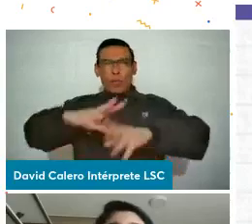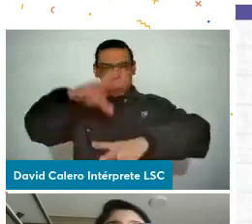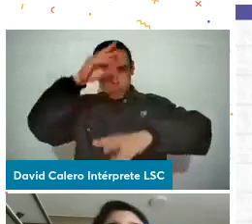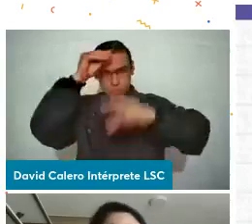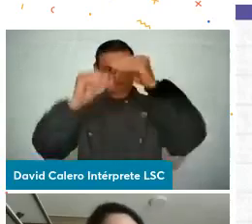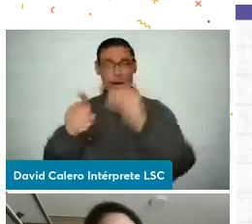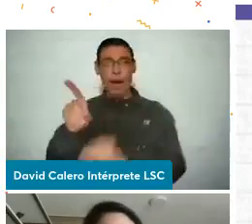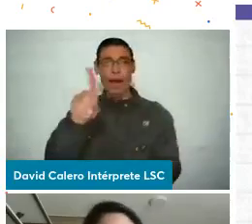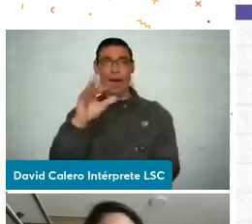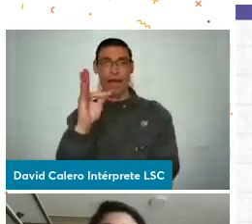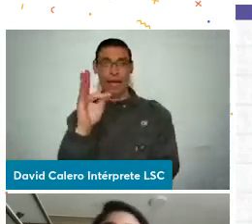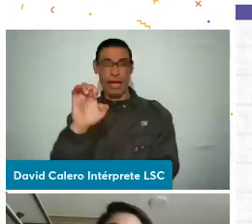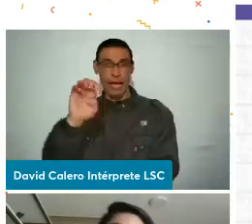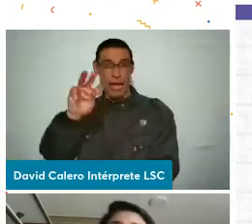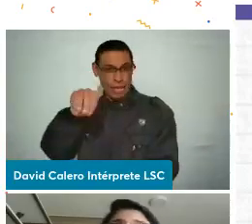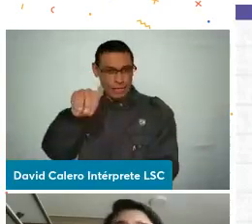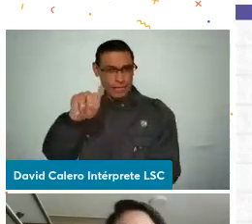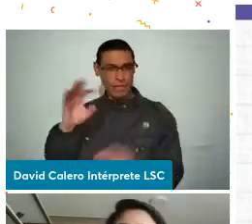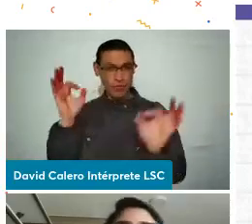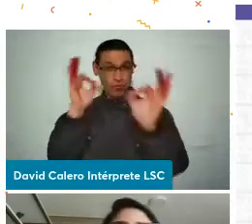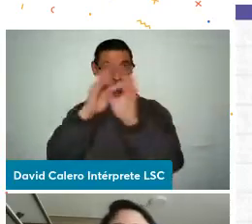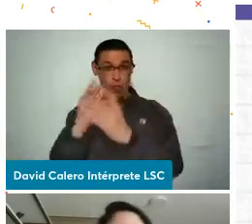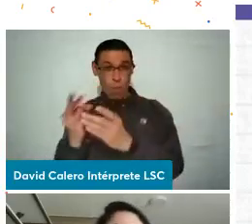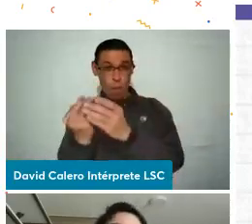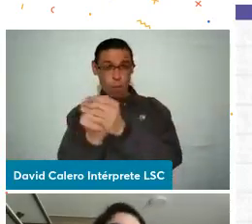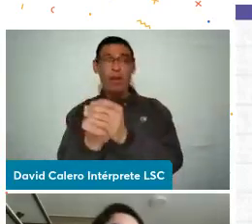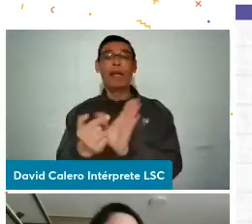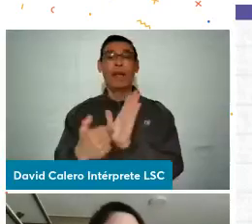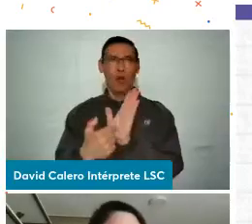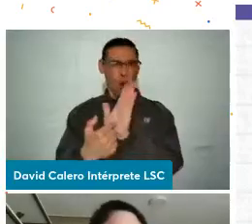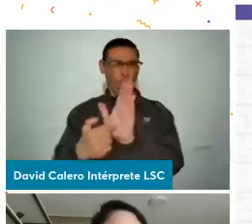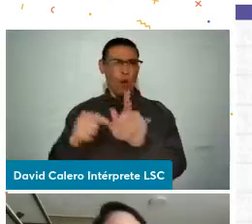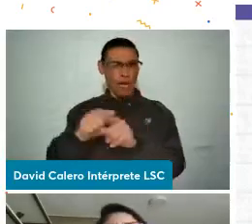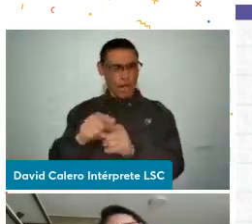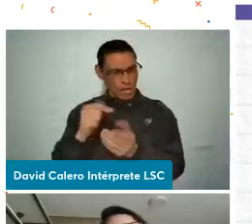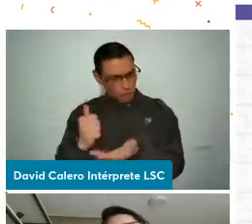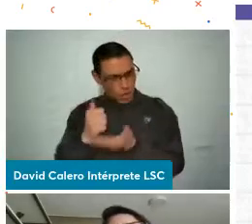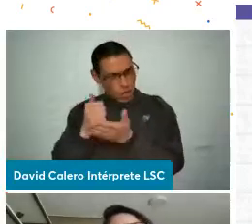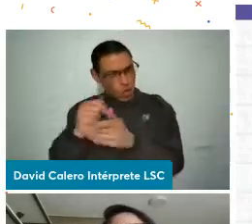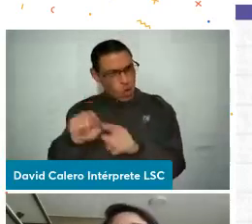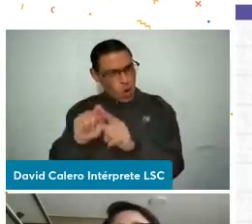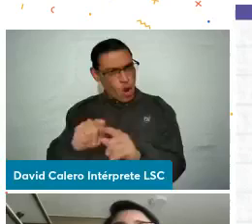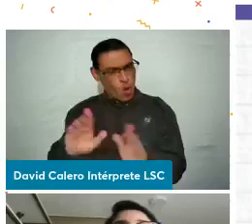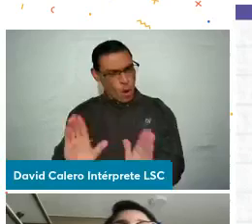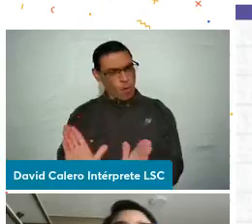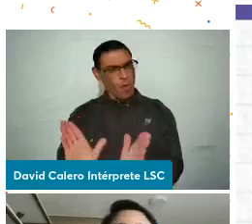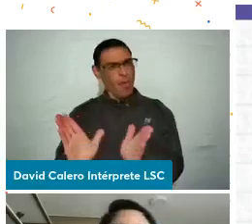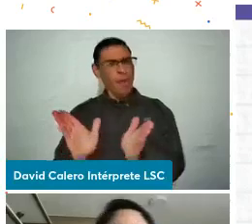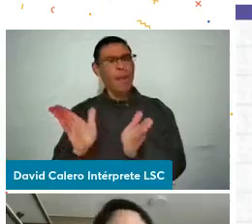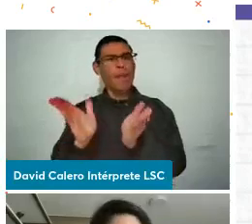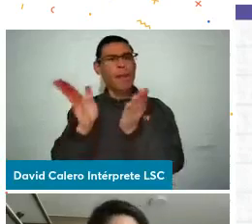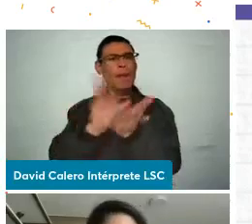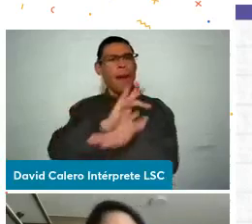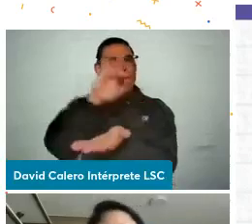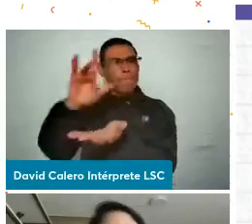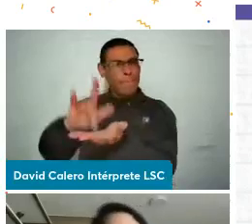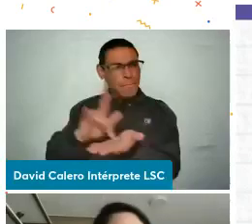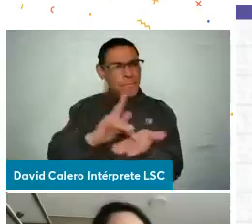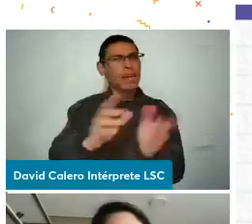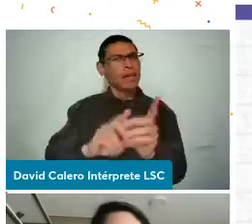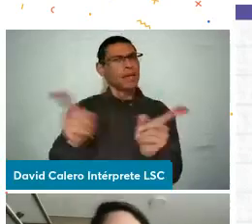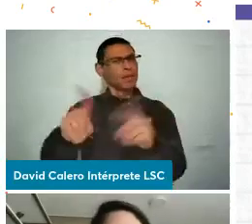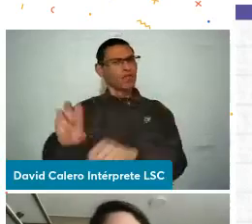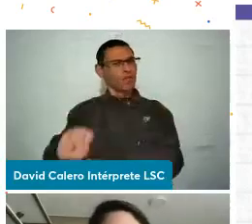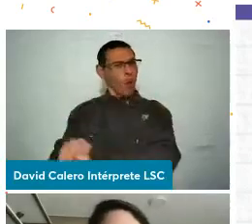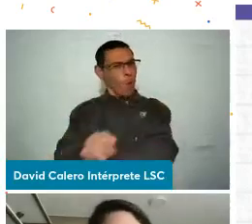va a contar cómo justamente esto ha ayudado a aumentar esa motivación y esa participación en todos y todas.